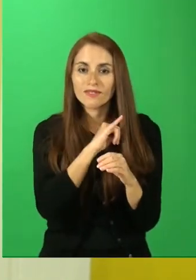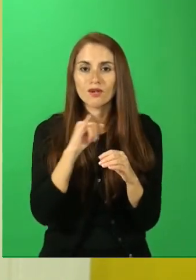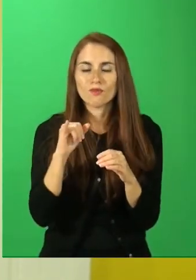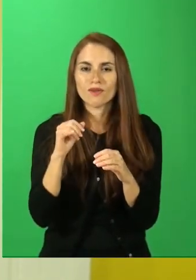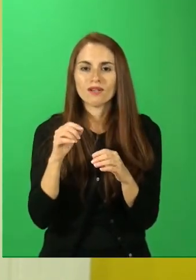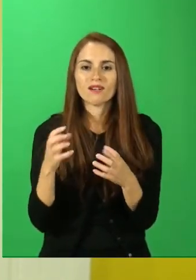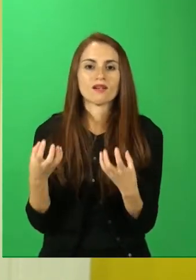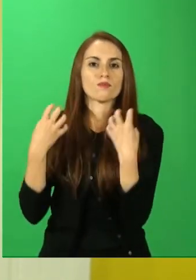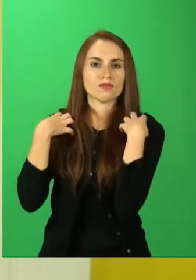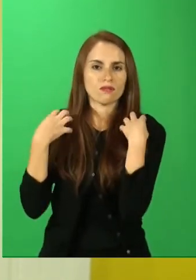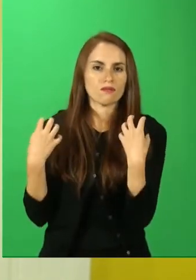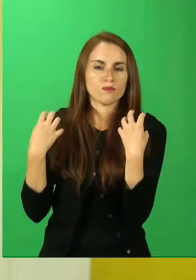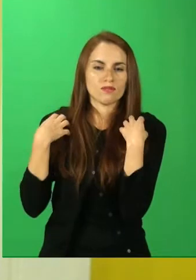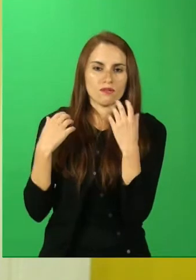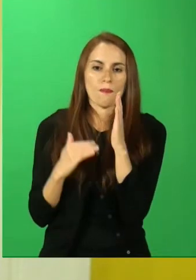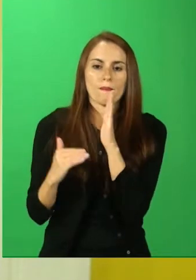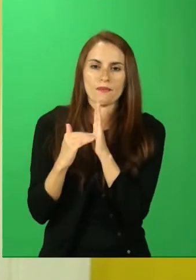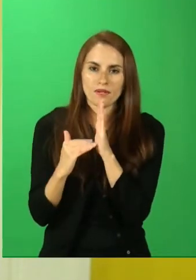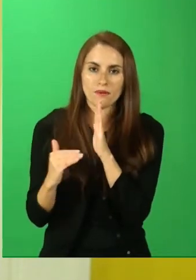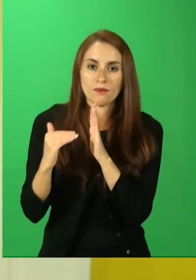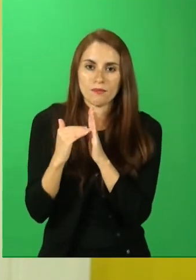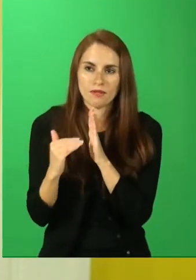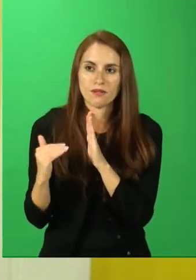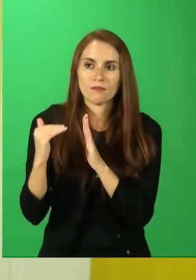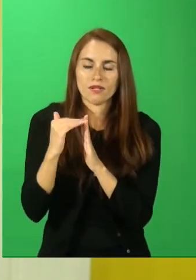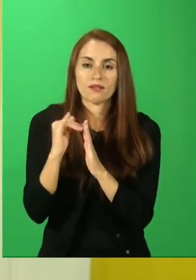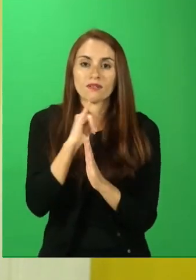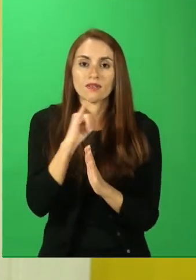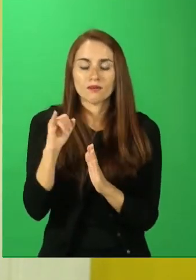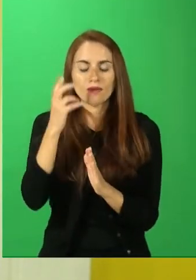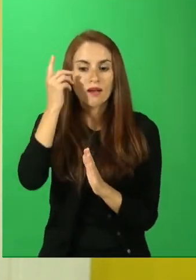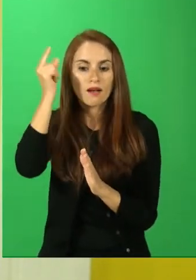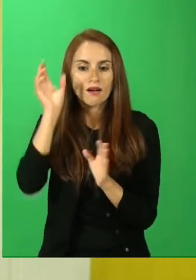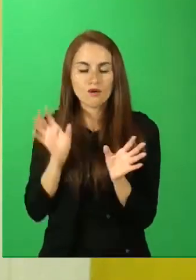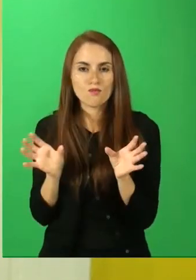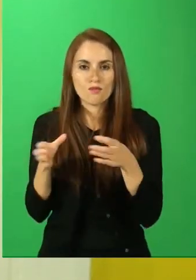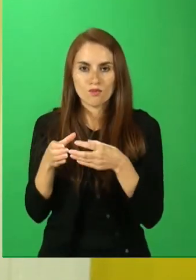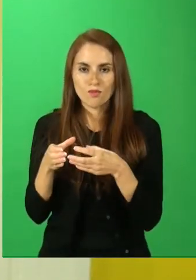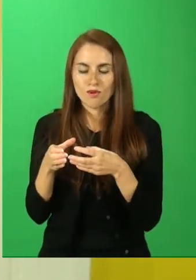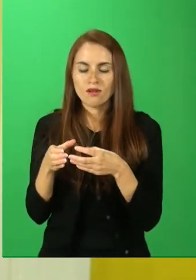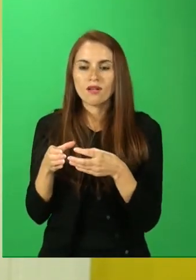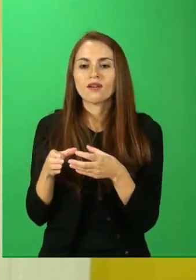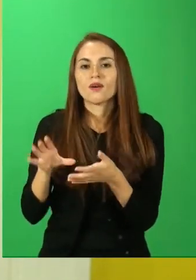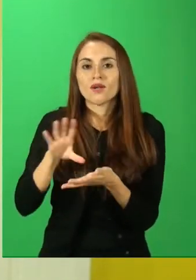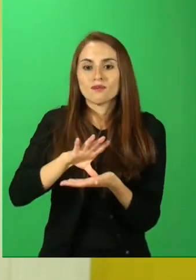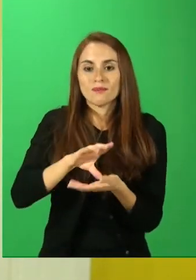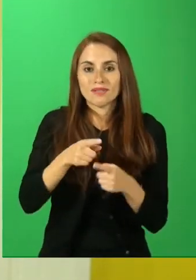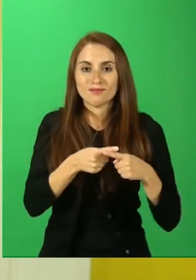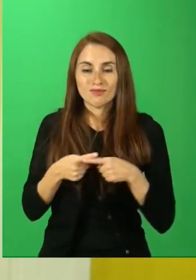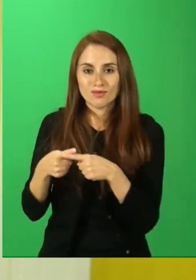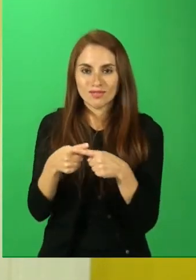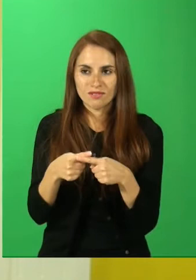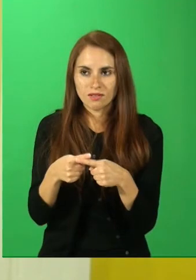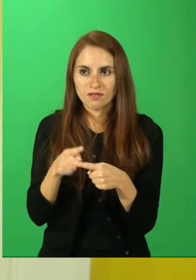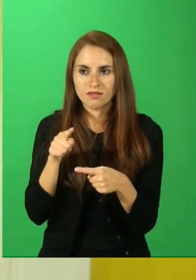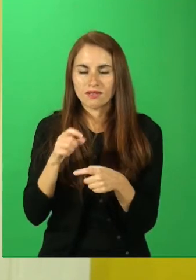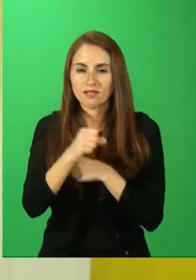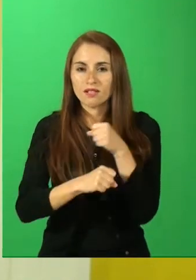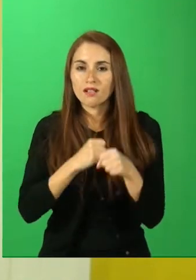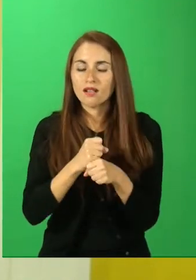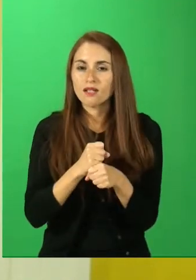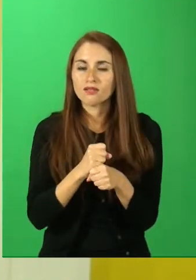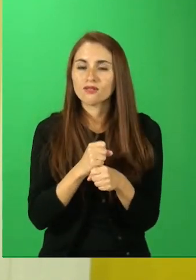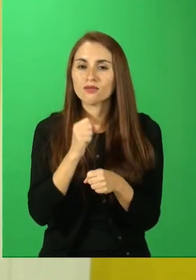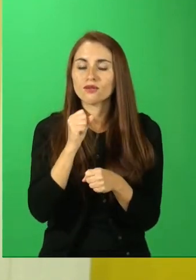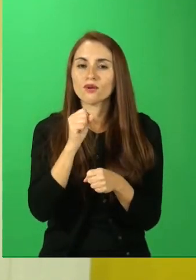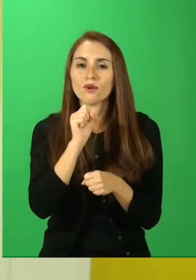poder, hasta que en su momento crea este grupo llamado los nacionalsocialistas y para el año 23